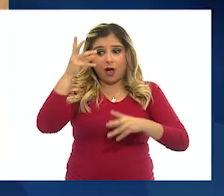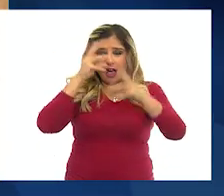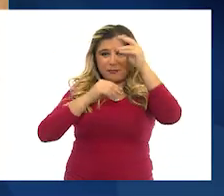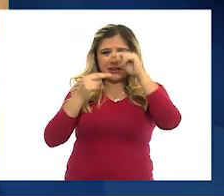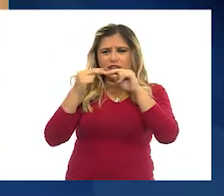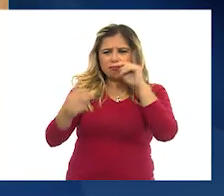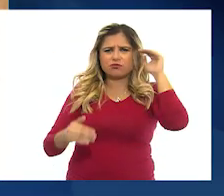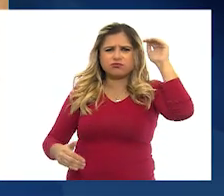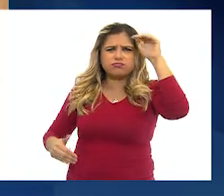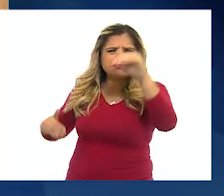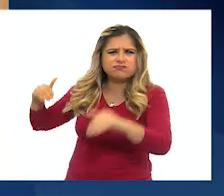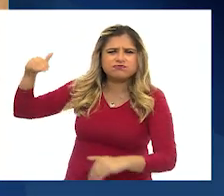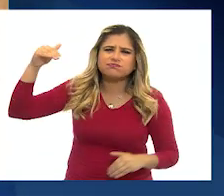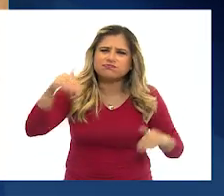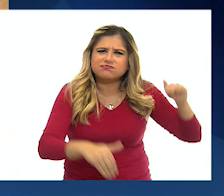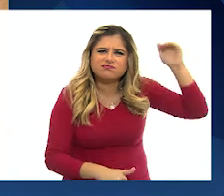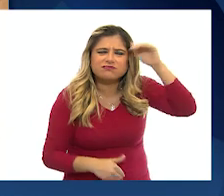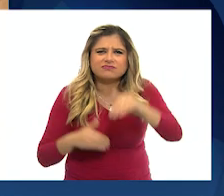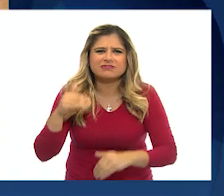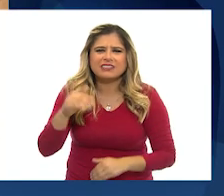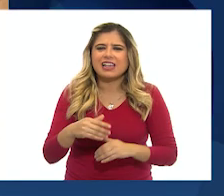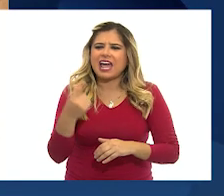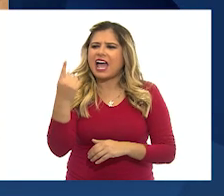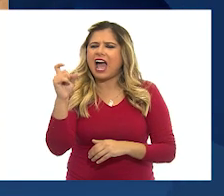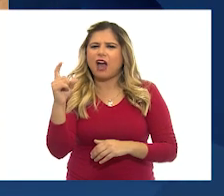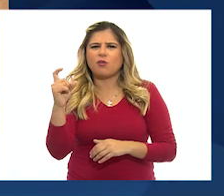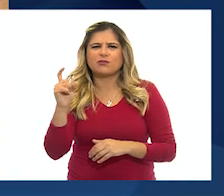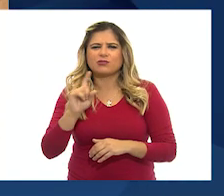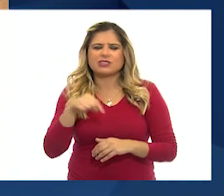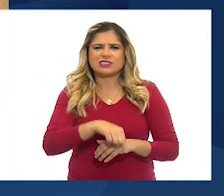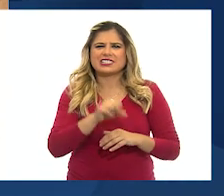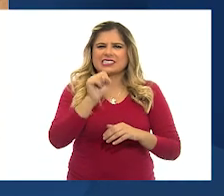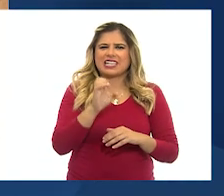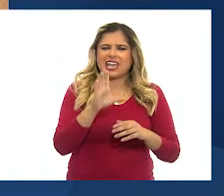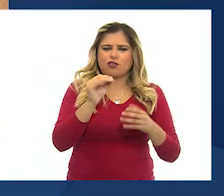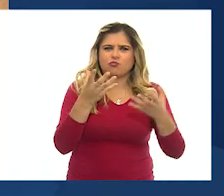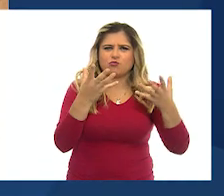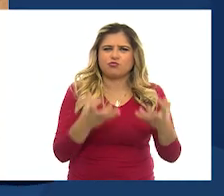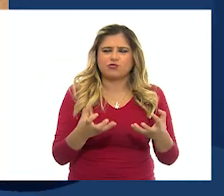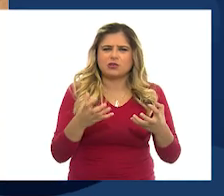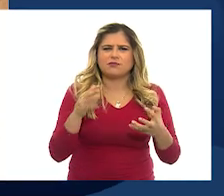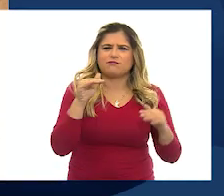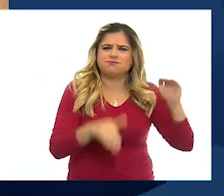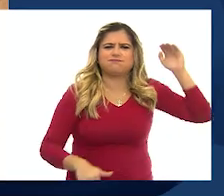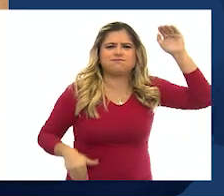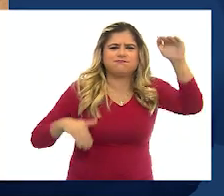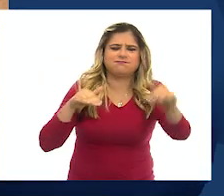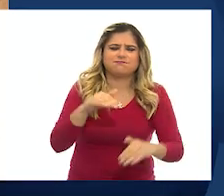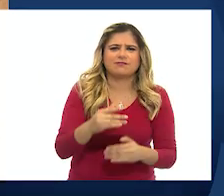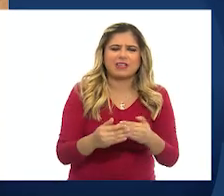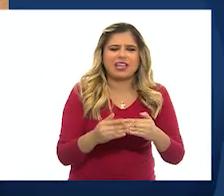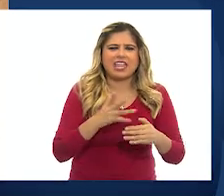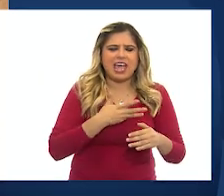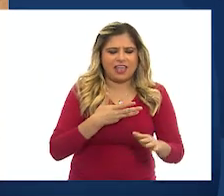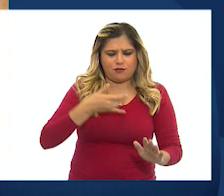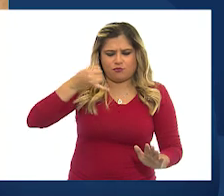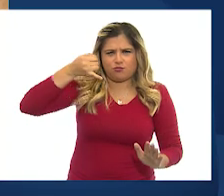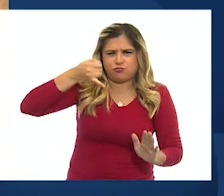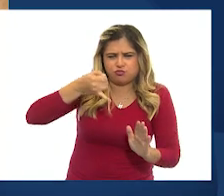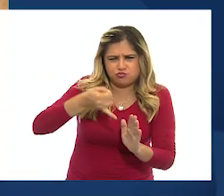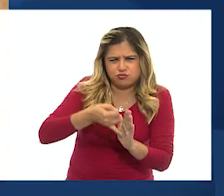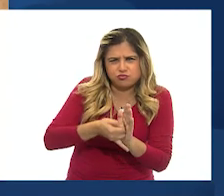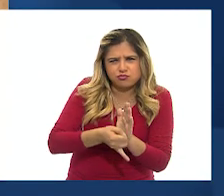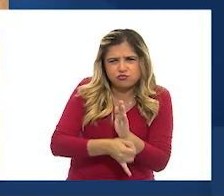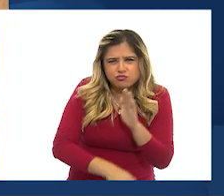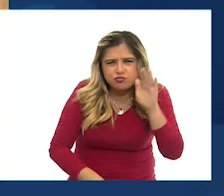seco. Resulta más ventajoso que hacerlo en el agua. No hay el temor a hundirse, pues uno ya está en el fondo y por la misma razón